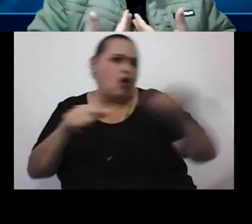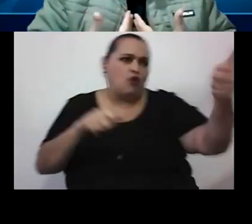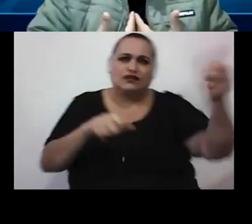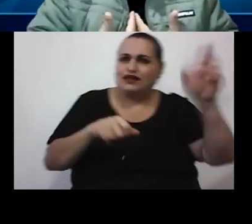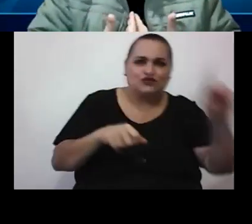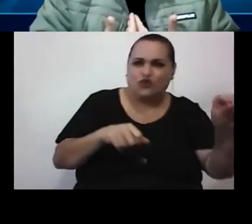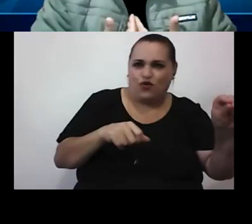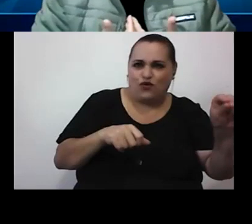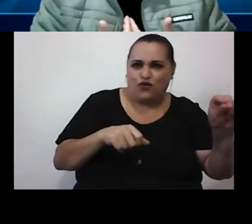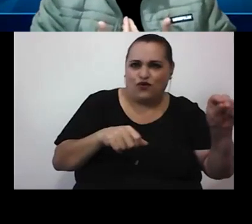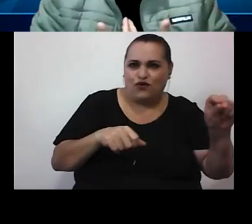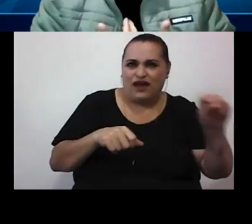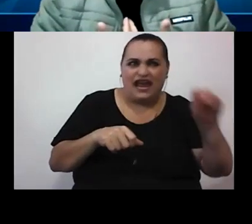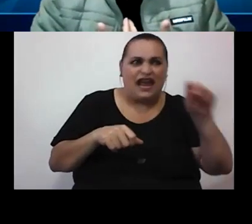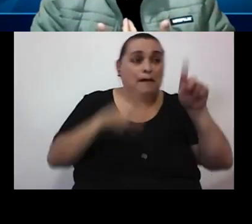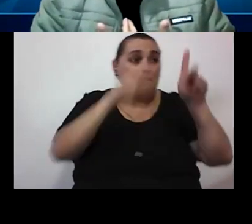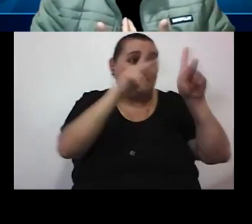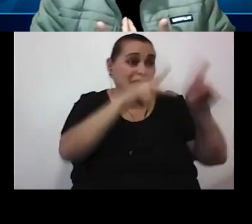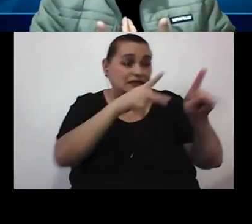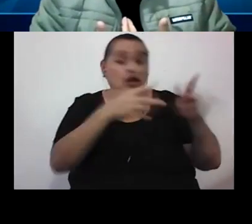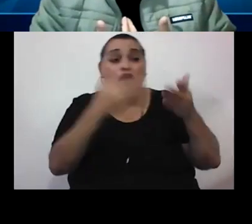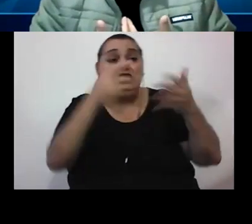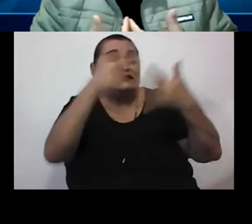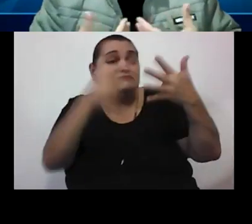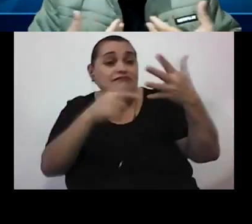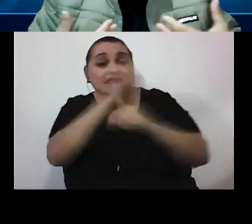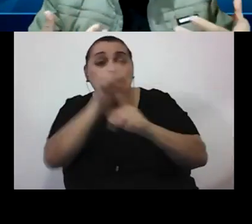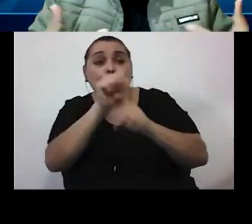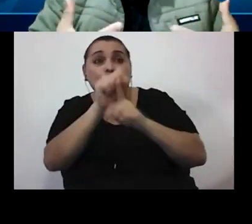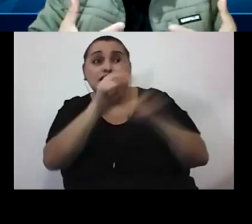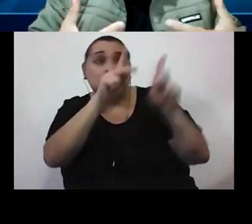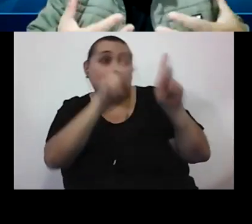que me detonan cosas personales a mí también. Bueno, y es